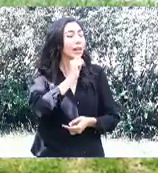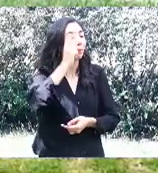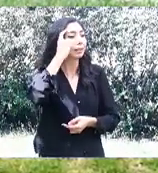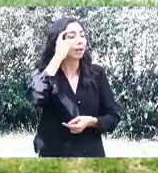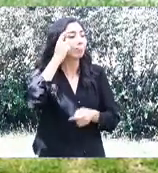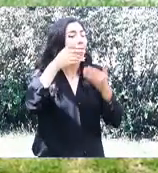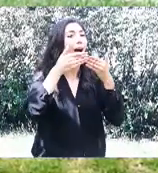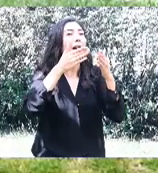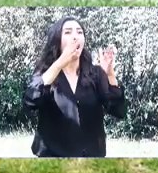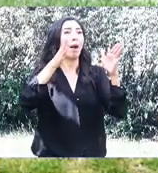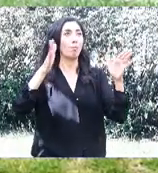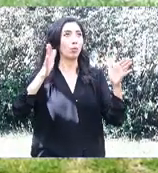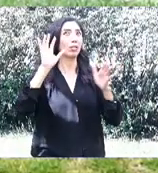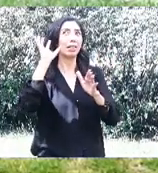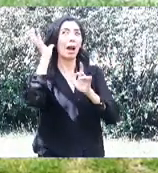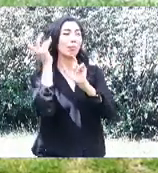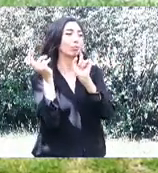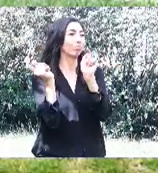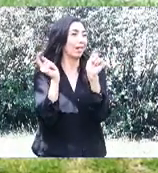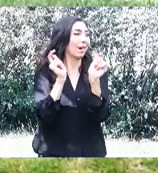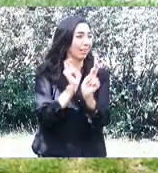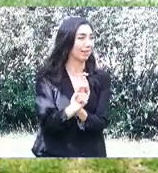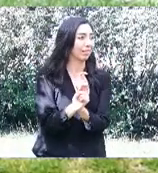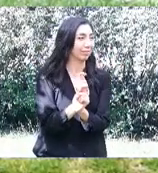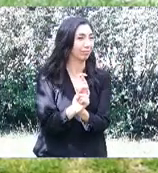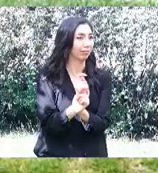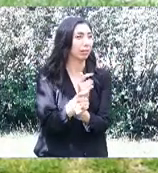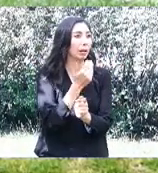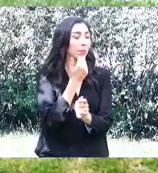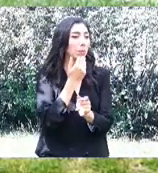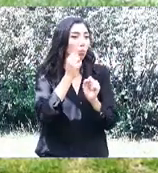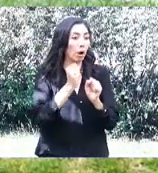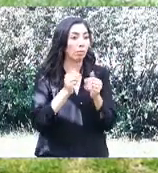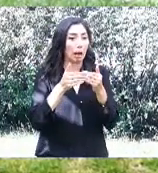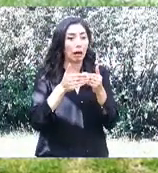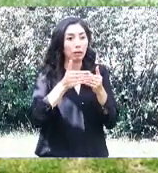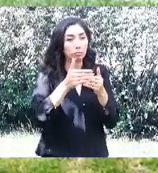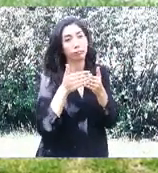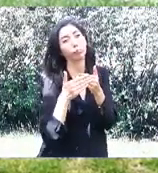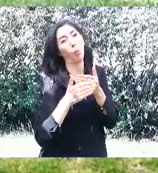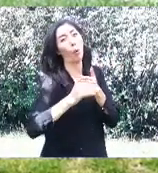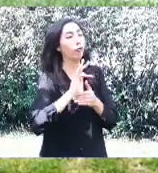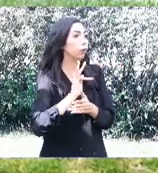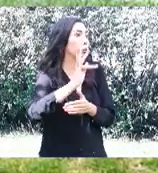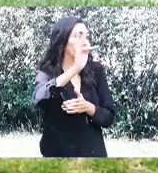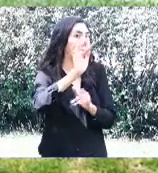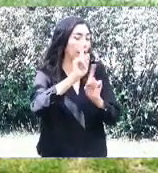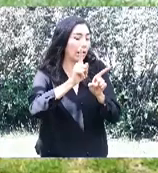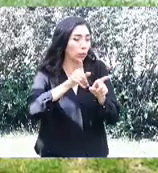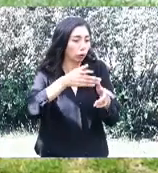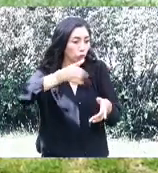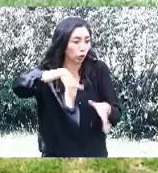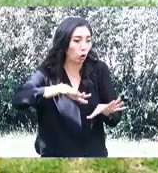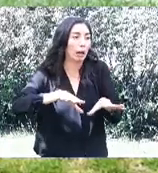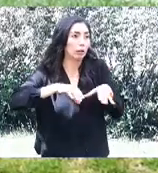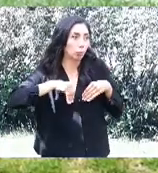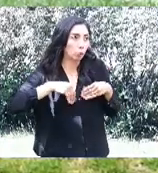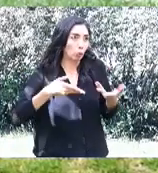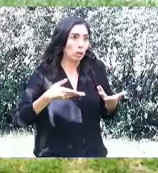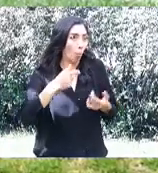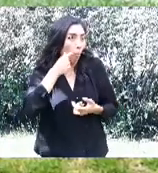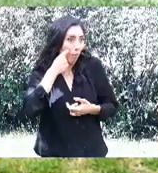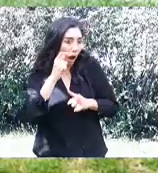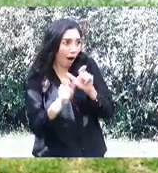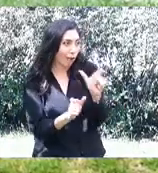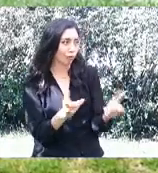tenemos que enfrentar que es de cambio climático y que es en el mediano corto y también a largo plazo lo que tenemos que enfrentar nosotros no solamente como seres